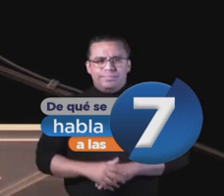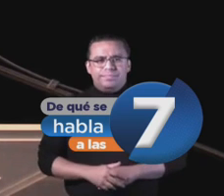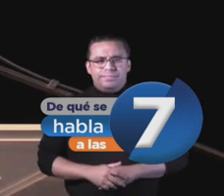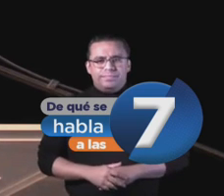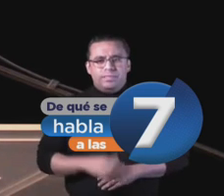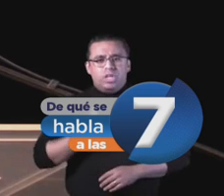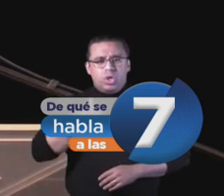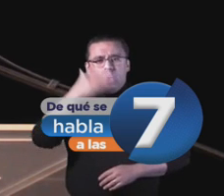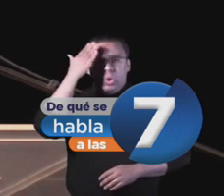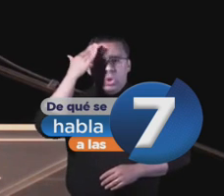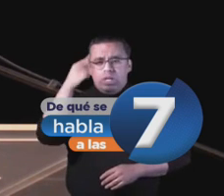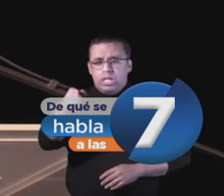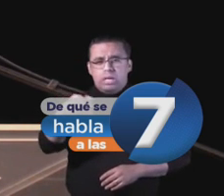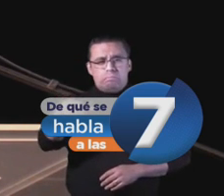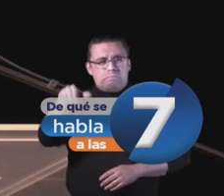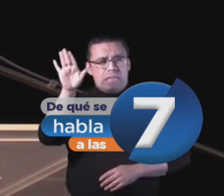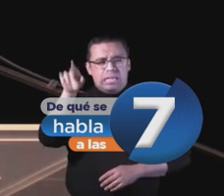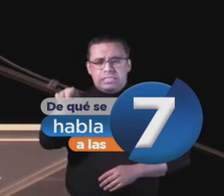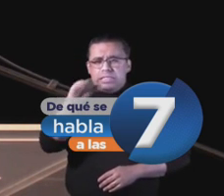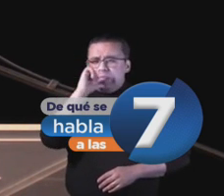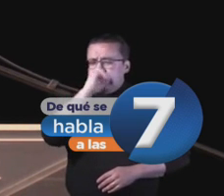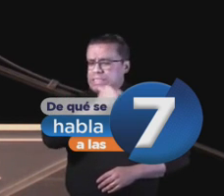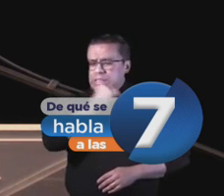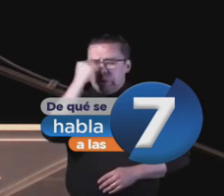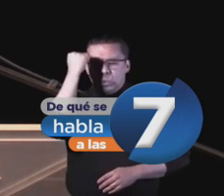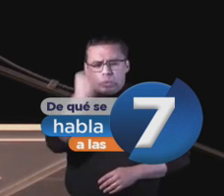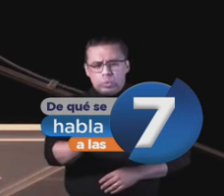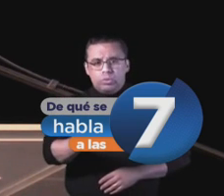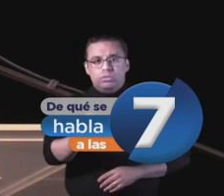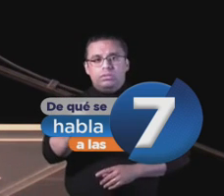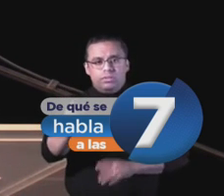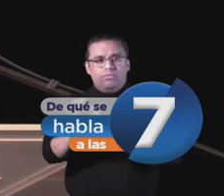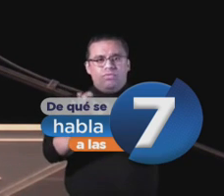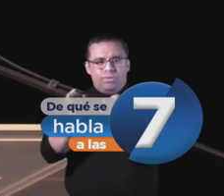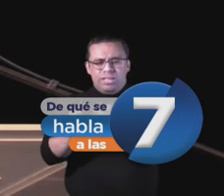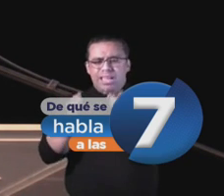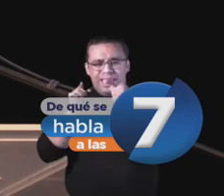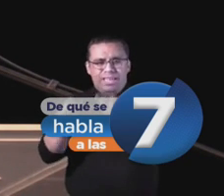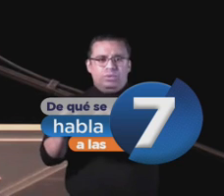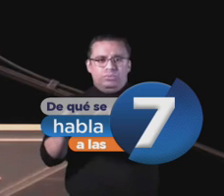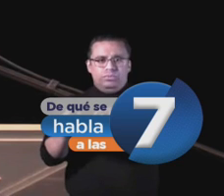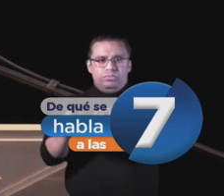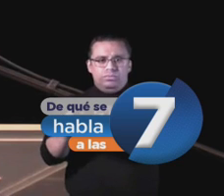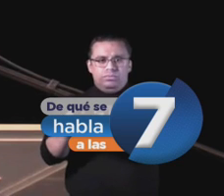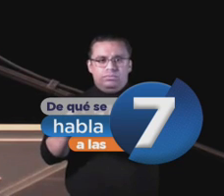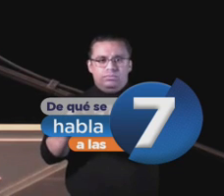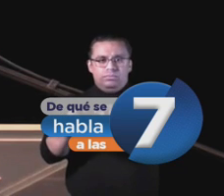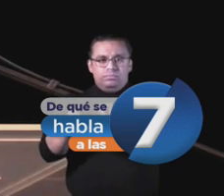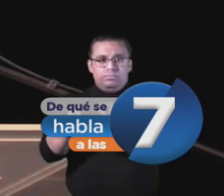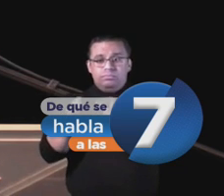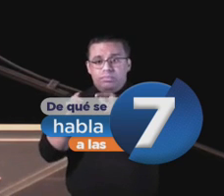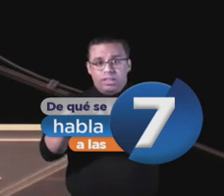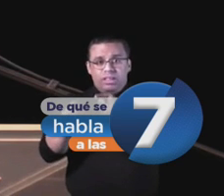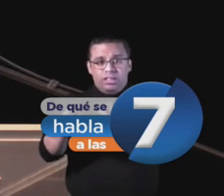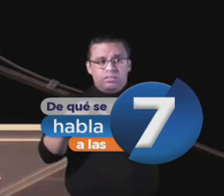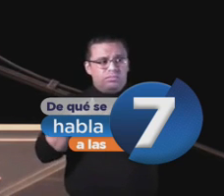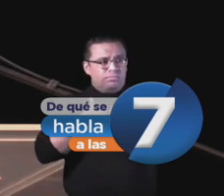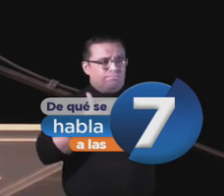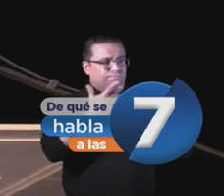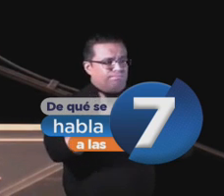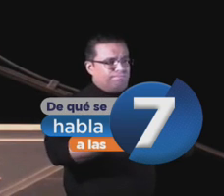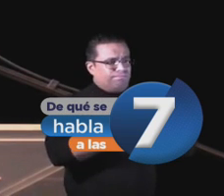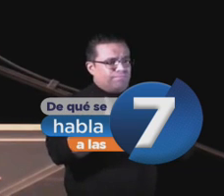que ahí estuvo su mayor sufrimiento, en ellos, en quienes no sabían de sus seres